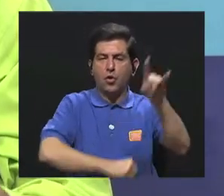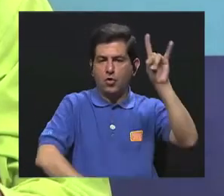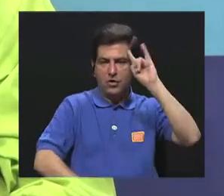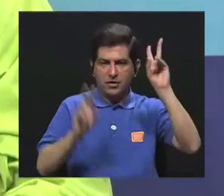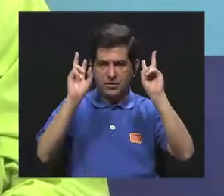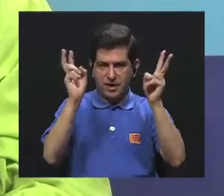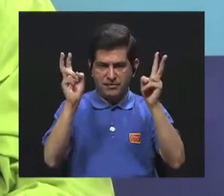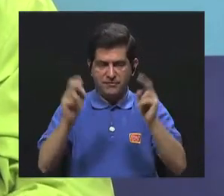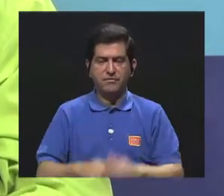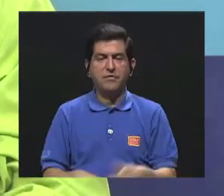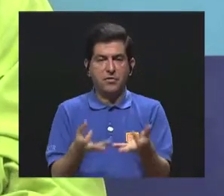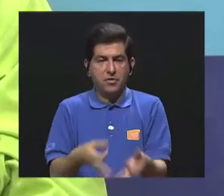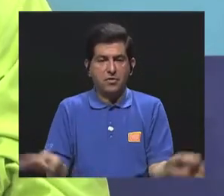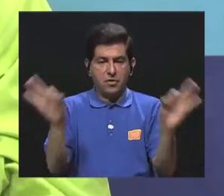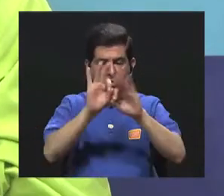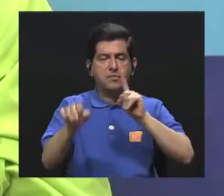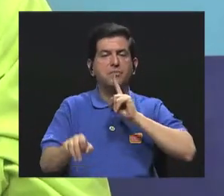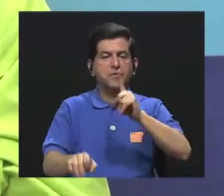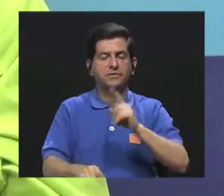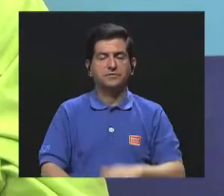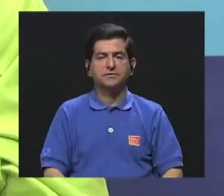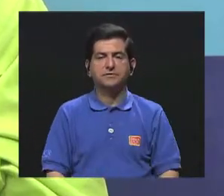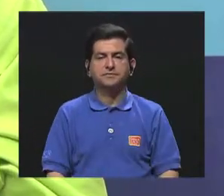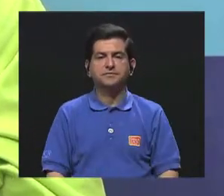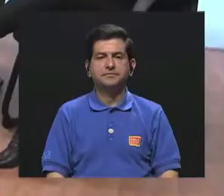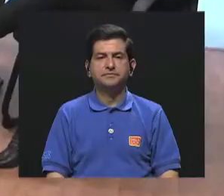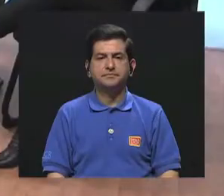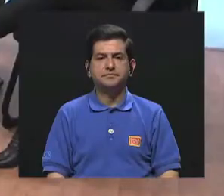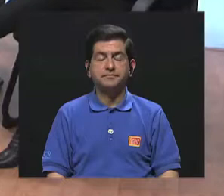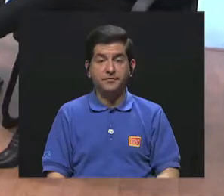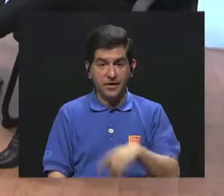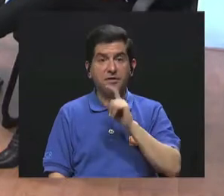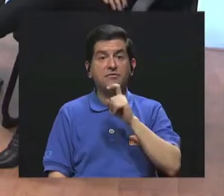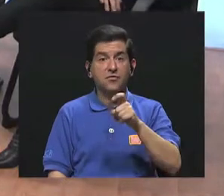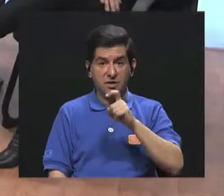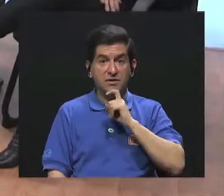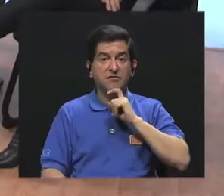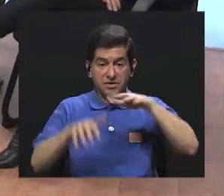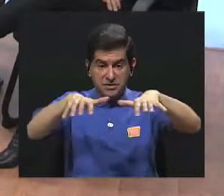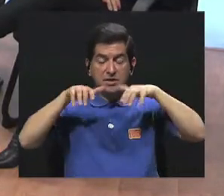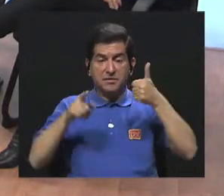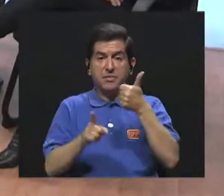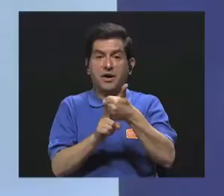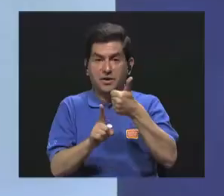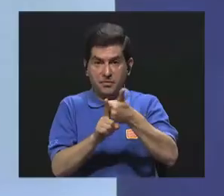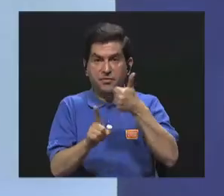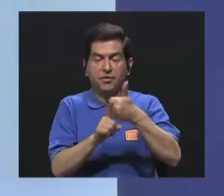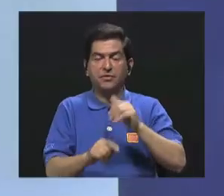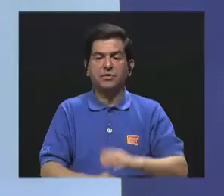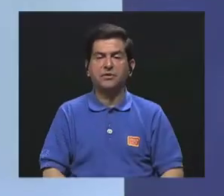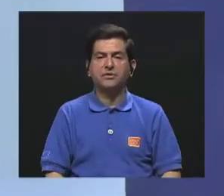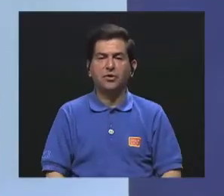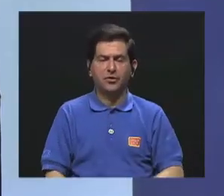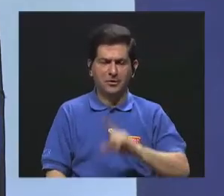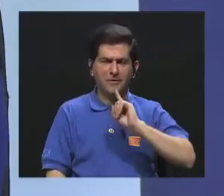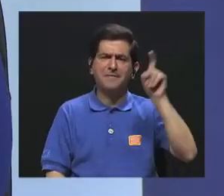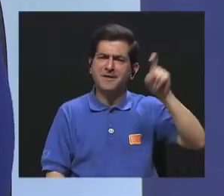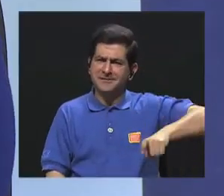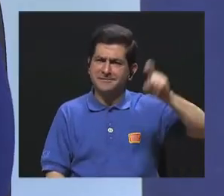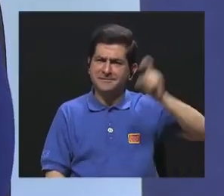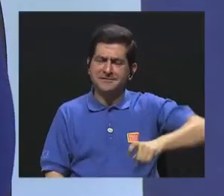Sí. Que es importante apuntarlo. O sea que fue difícil inclusive para el público. Hay que